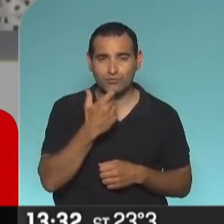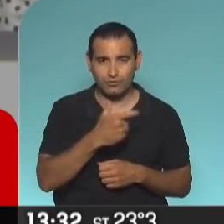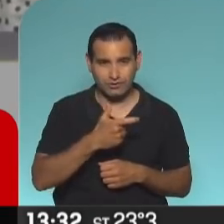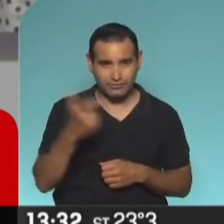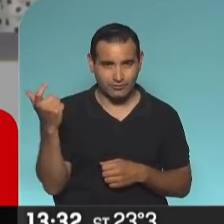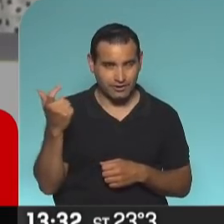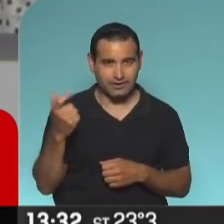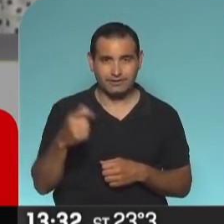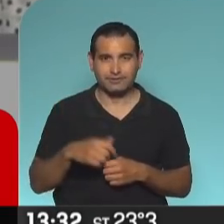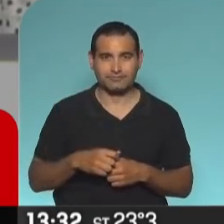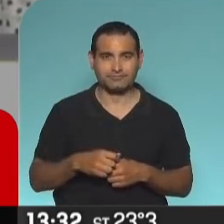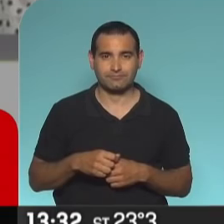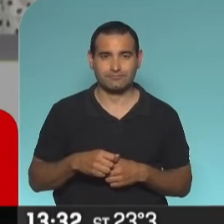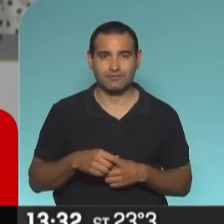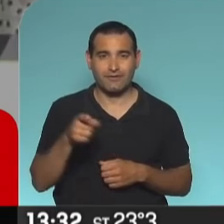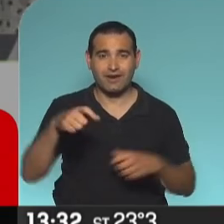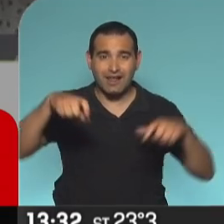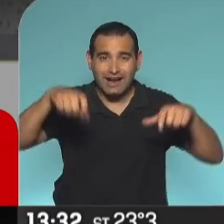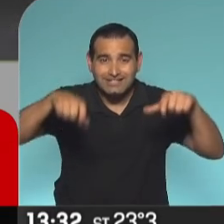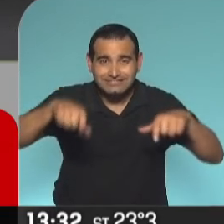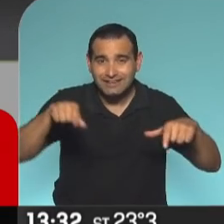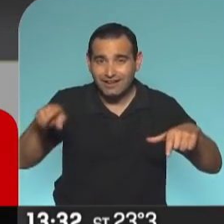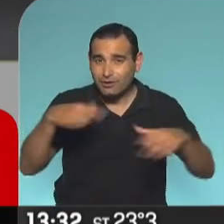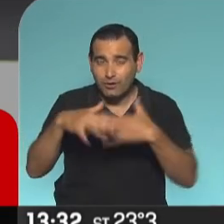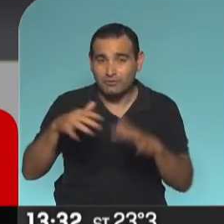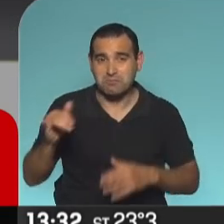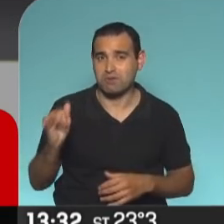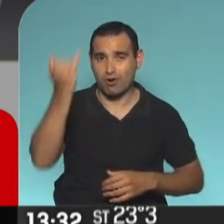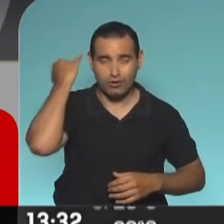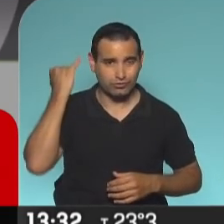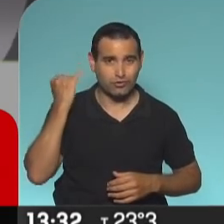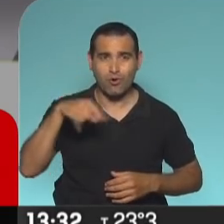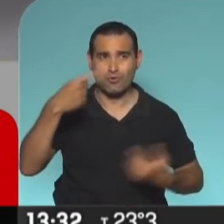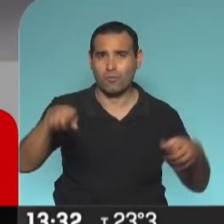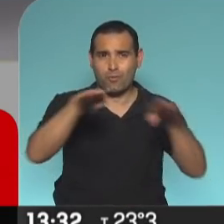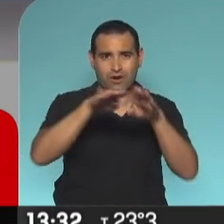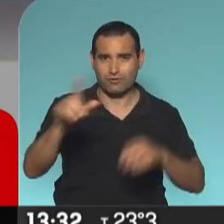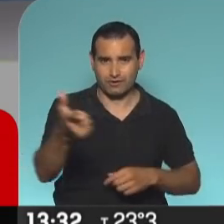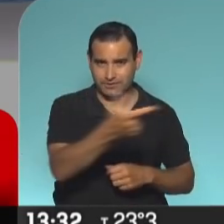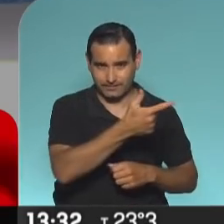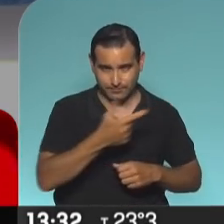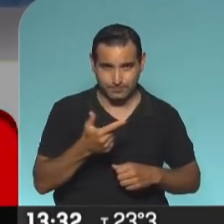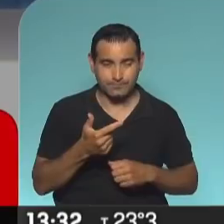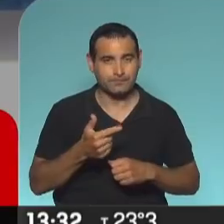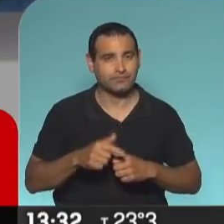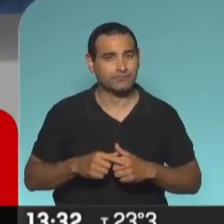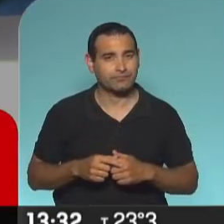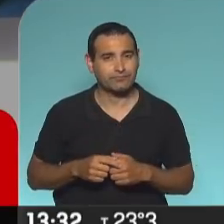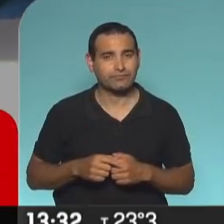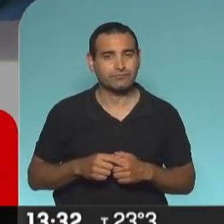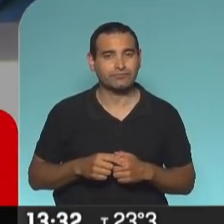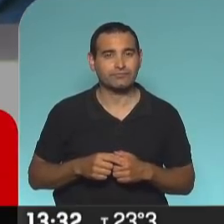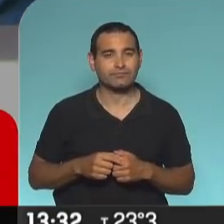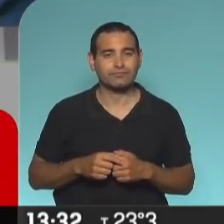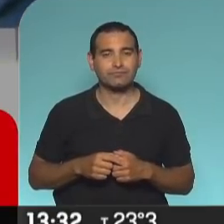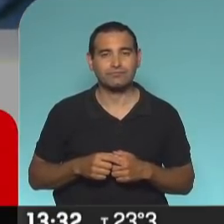que fue lo mejor que vi dentro de un campo de juego. Me parece que tenía una